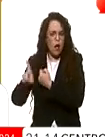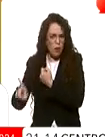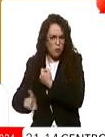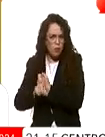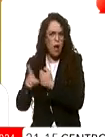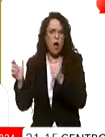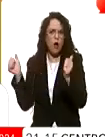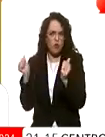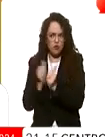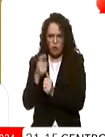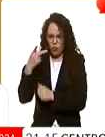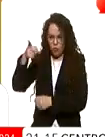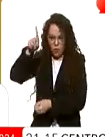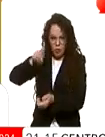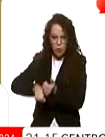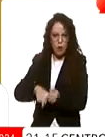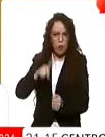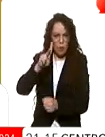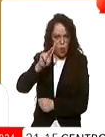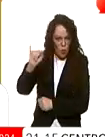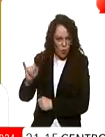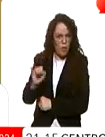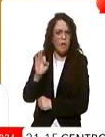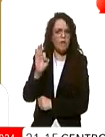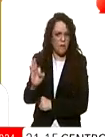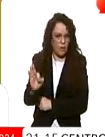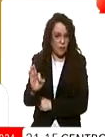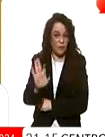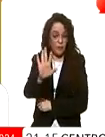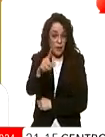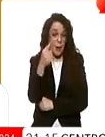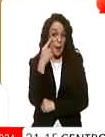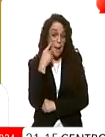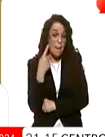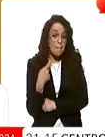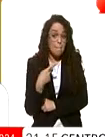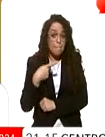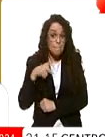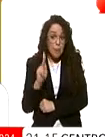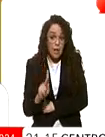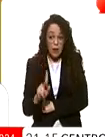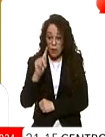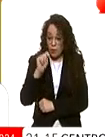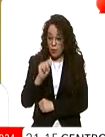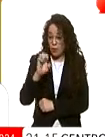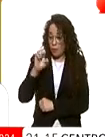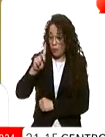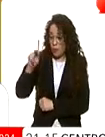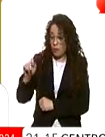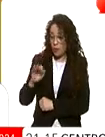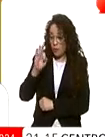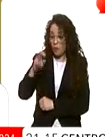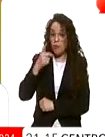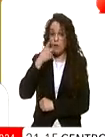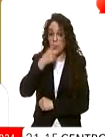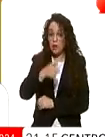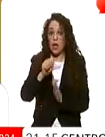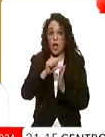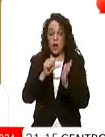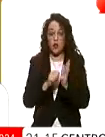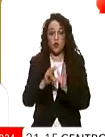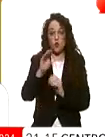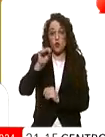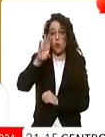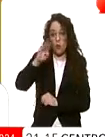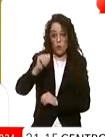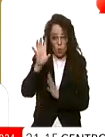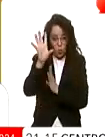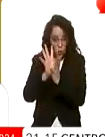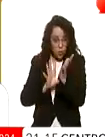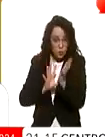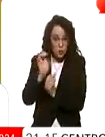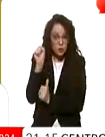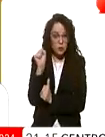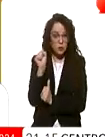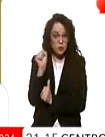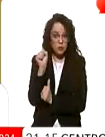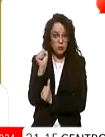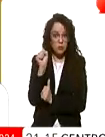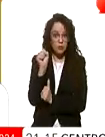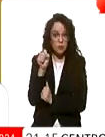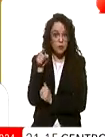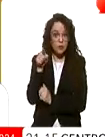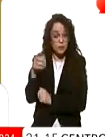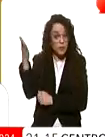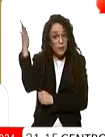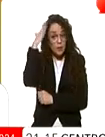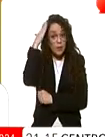Poder Judicial. Pero el Tribunal Electoral, según el artículo 99 de la Constitución, es el órgano